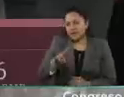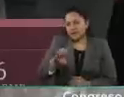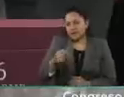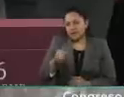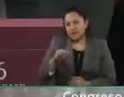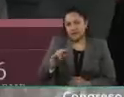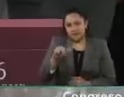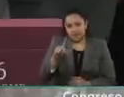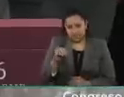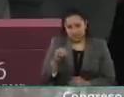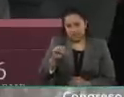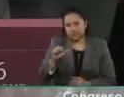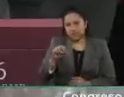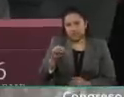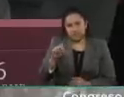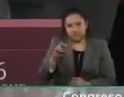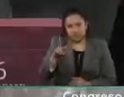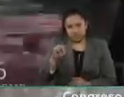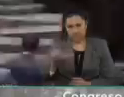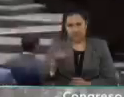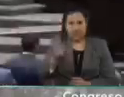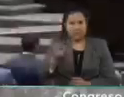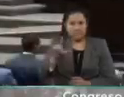Reginaldo Sandoval Flores.